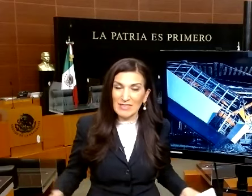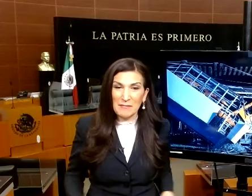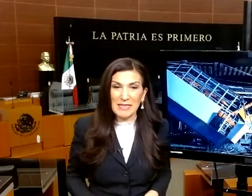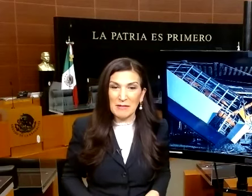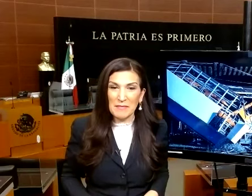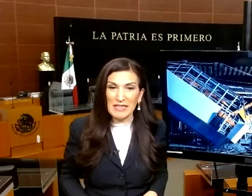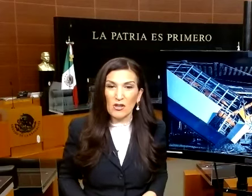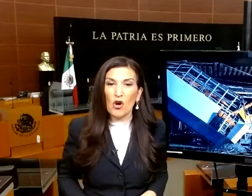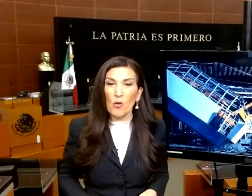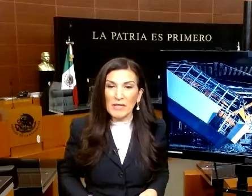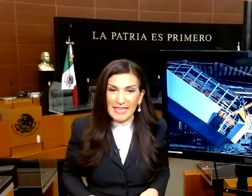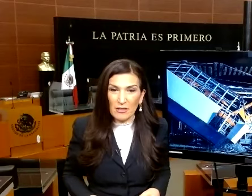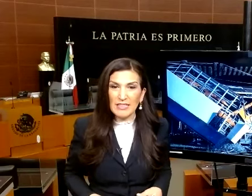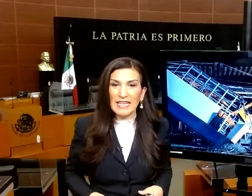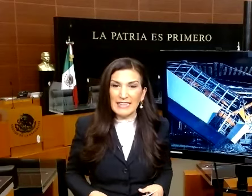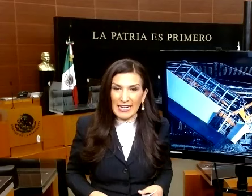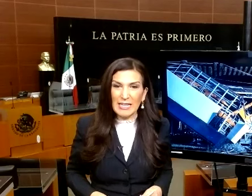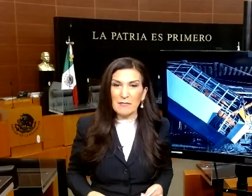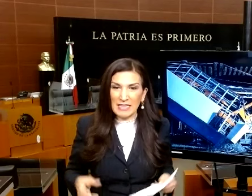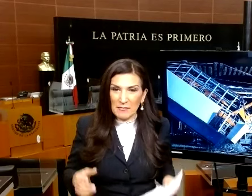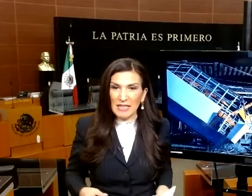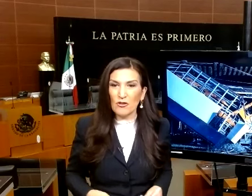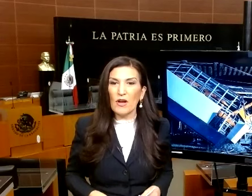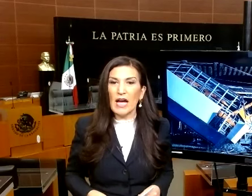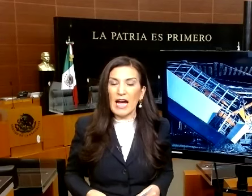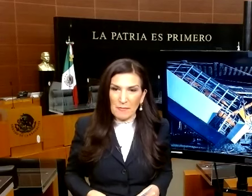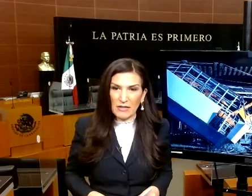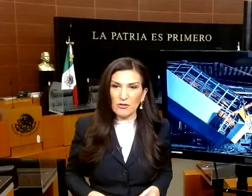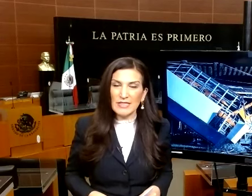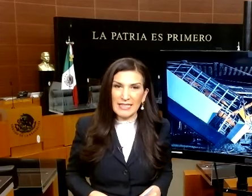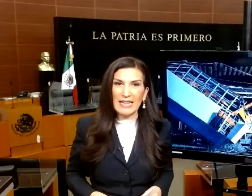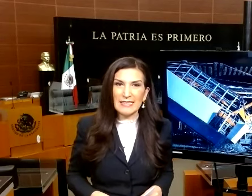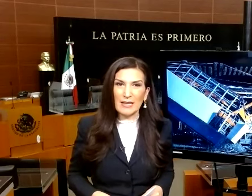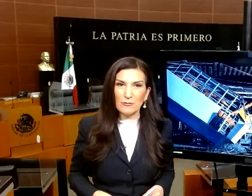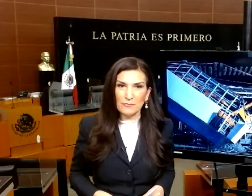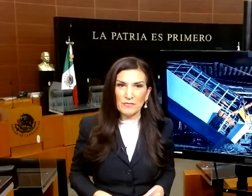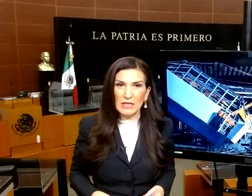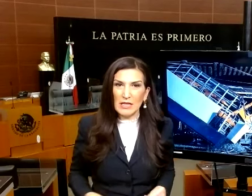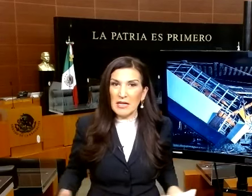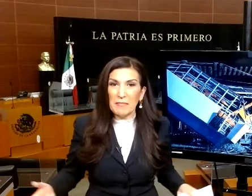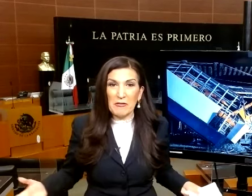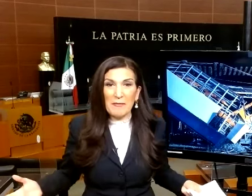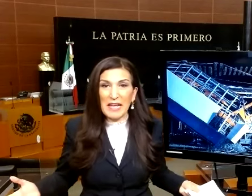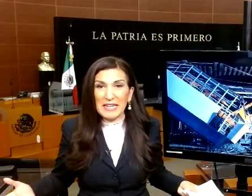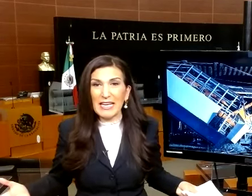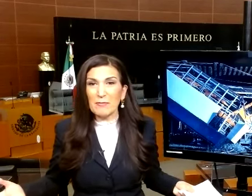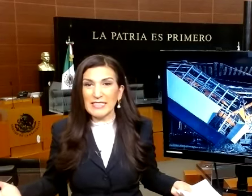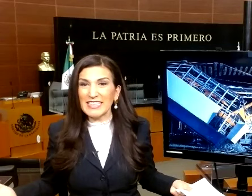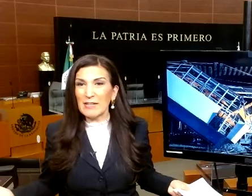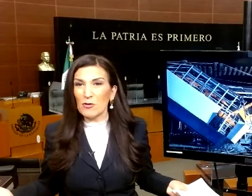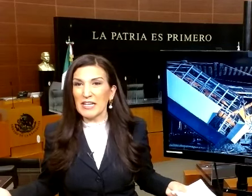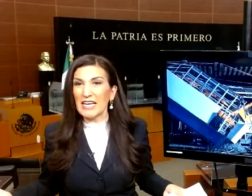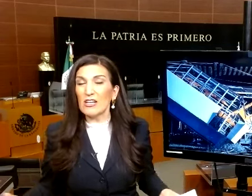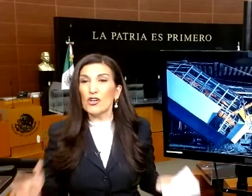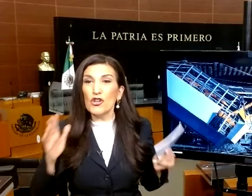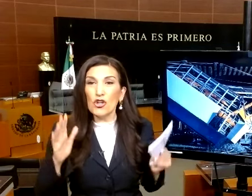también, lamentablemente, omitieron darle mantenimiento al mando centralizado. Pero a Ebrard y al